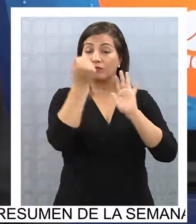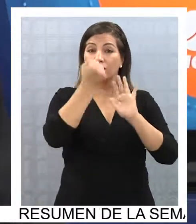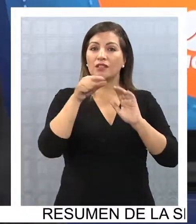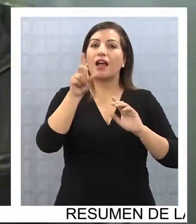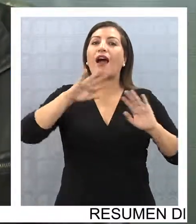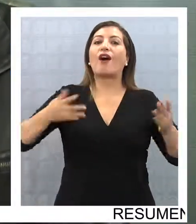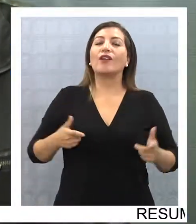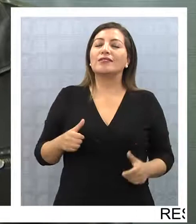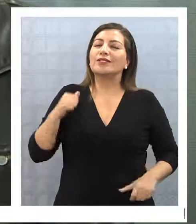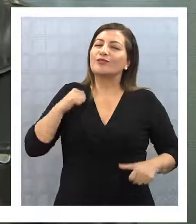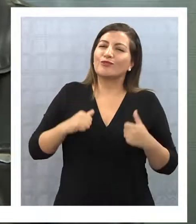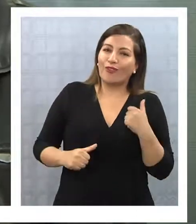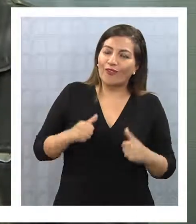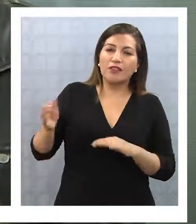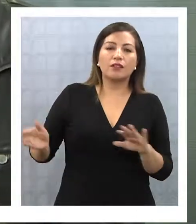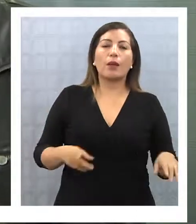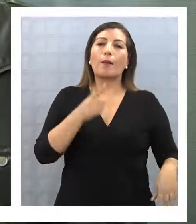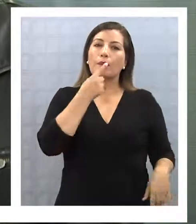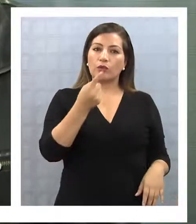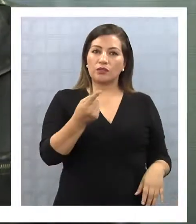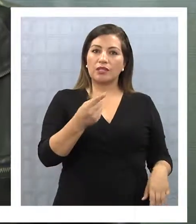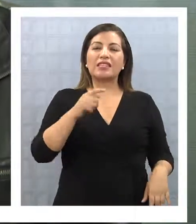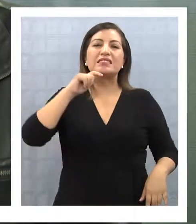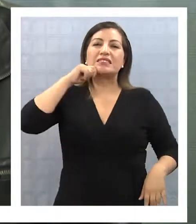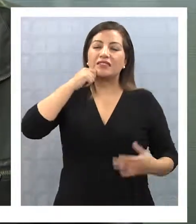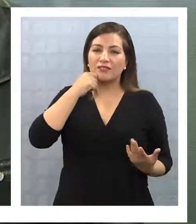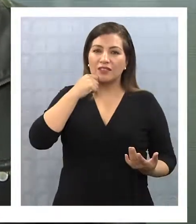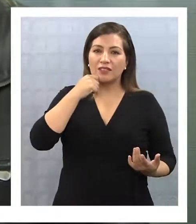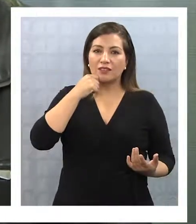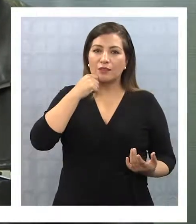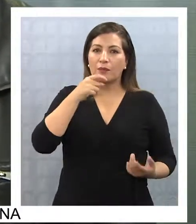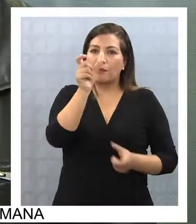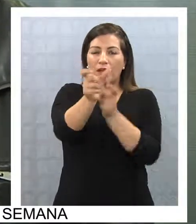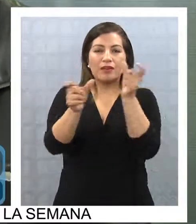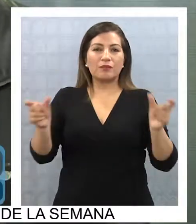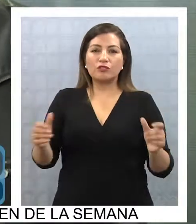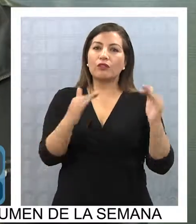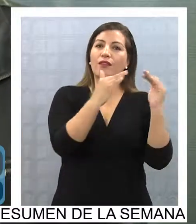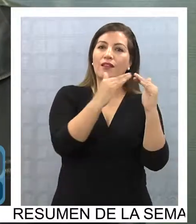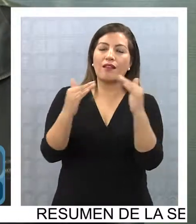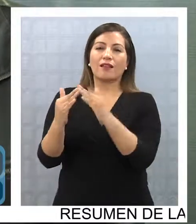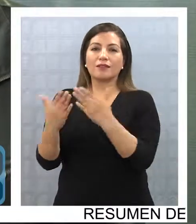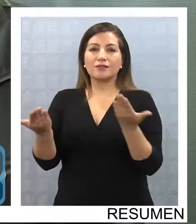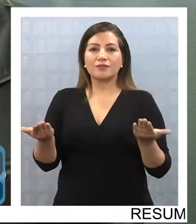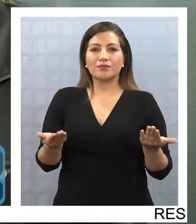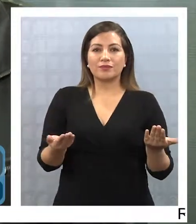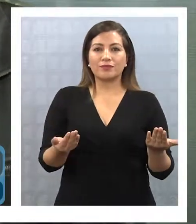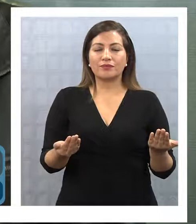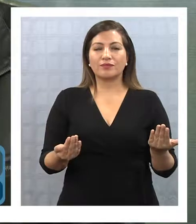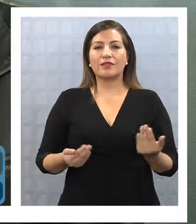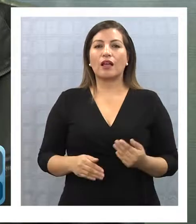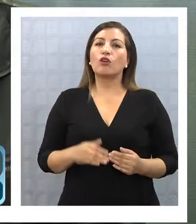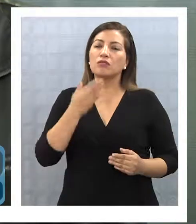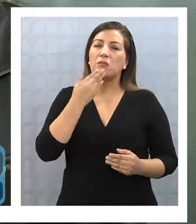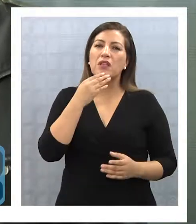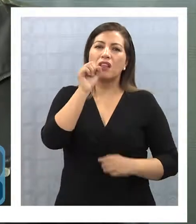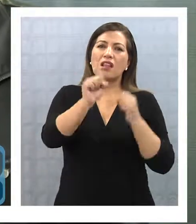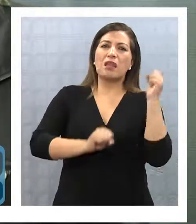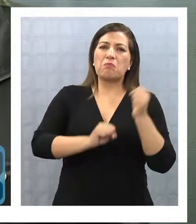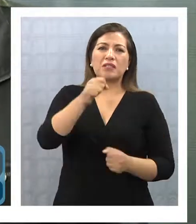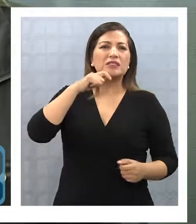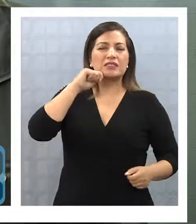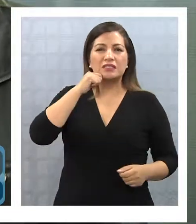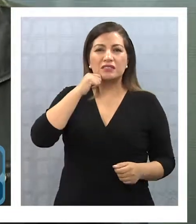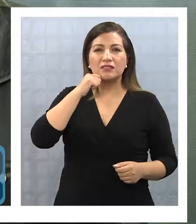parto, digamos, de eso. ¿Y qué va a significar para uno, para las personas en su casa, en fin, las mismas empresas?